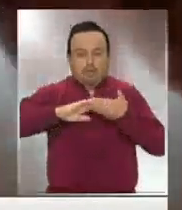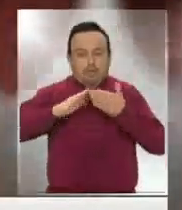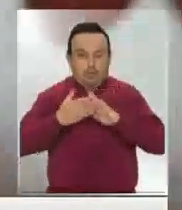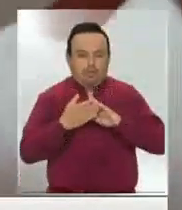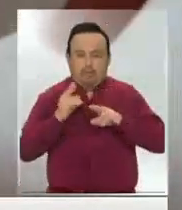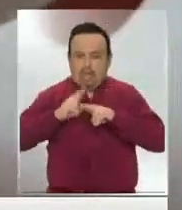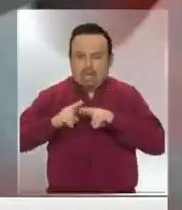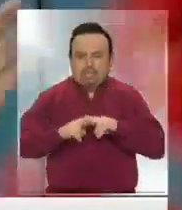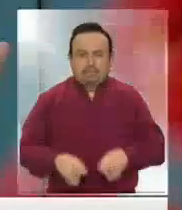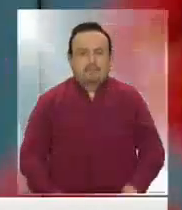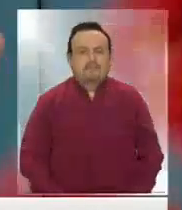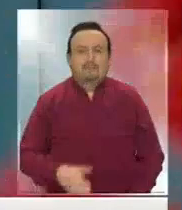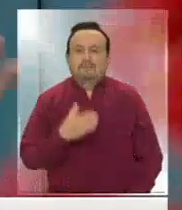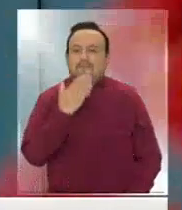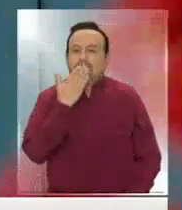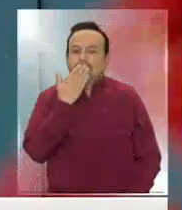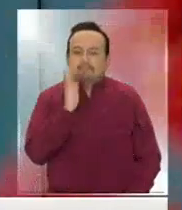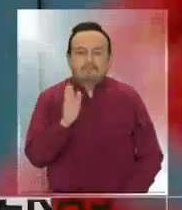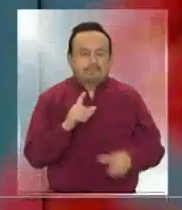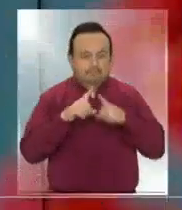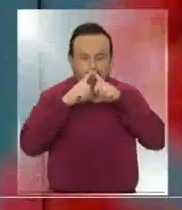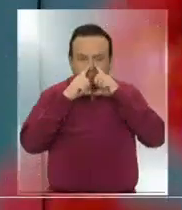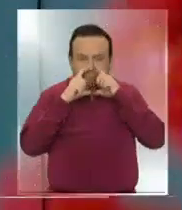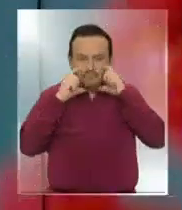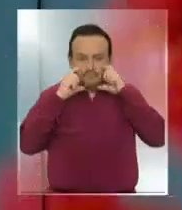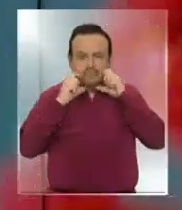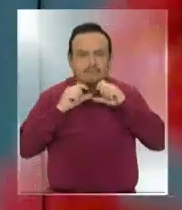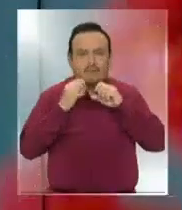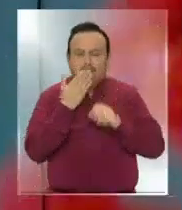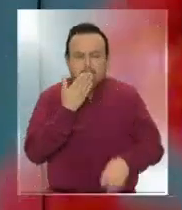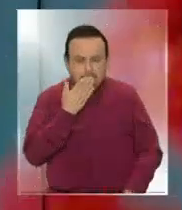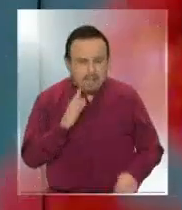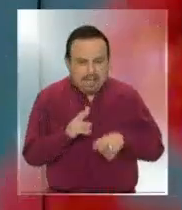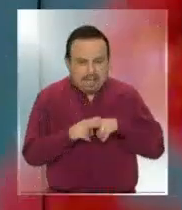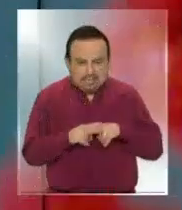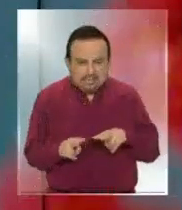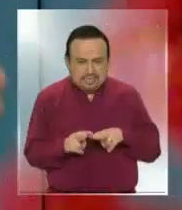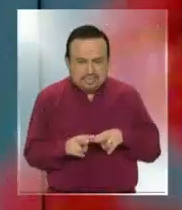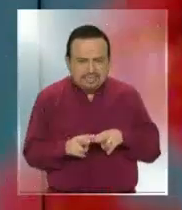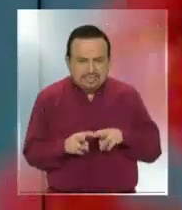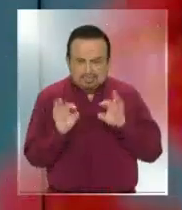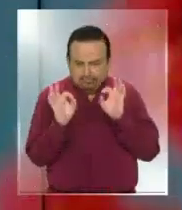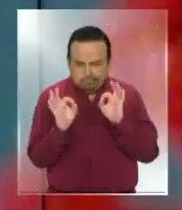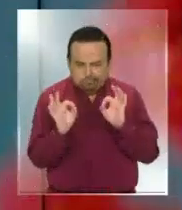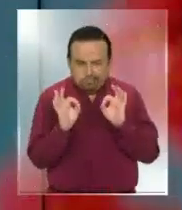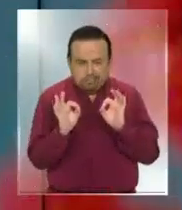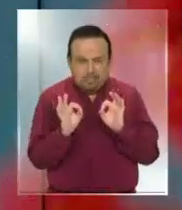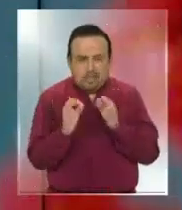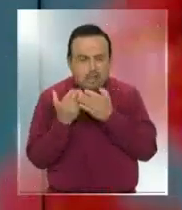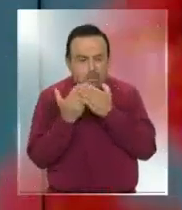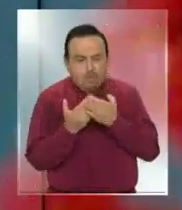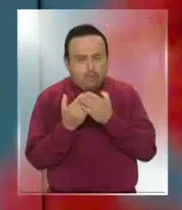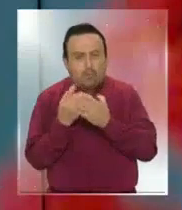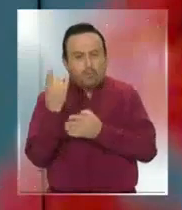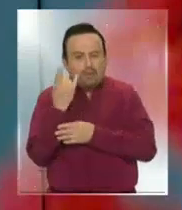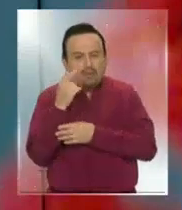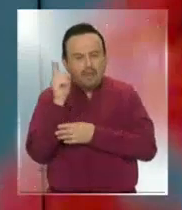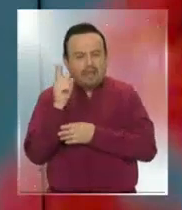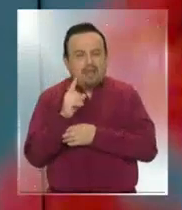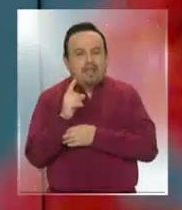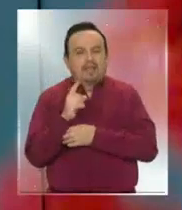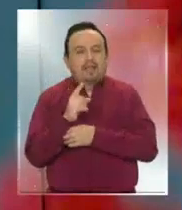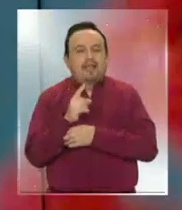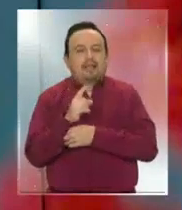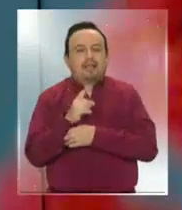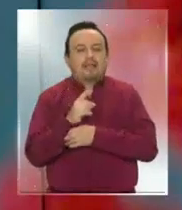científica. La mejor mascarilla que uno puede fabricar, la mejor así testeada en un estudio en la Universidad de Cambridge, es con